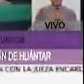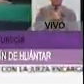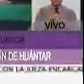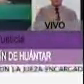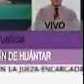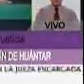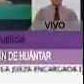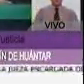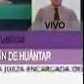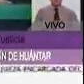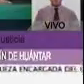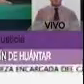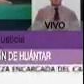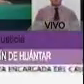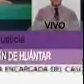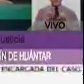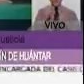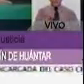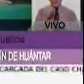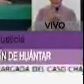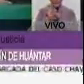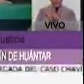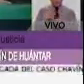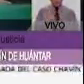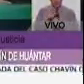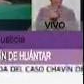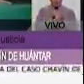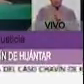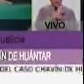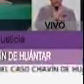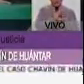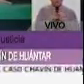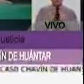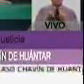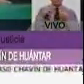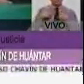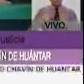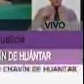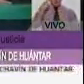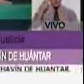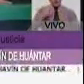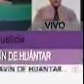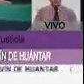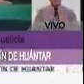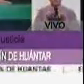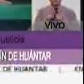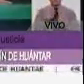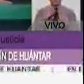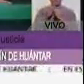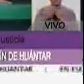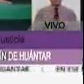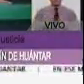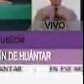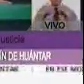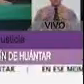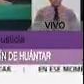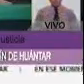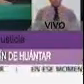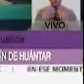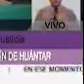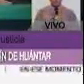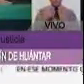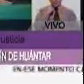del Estado. No solo la ley lo ampara, sino que considero que es la forma más adecuada